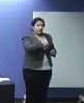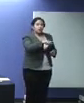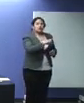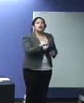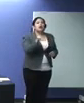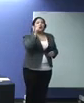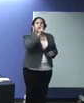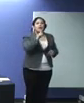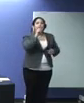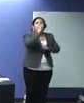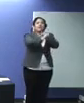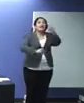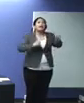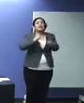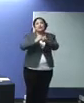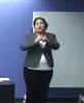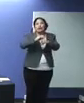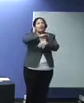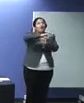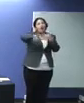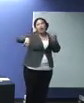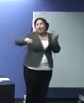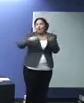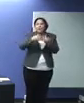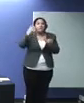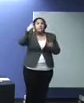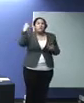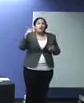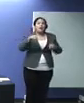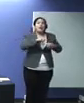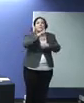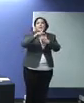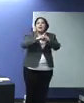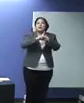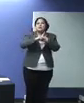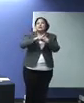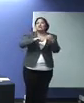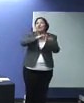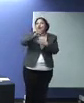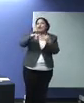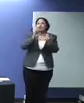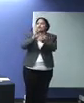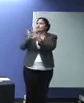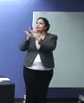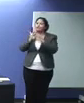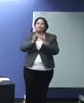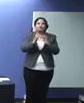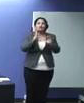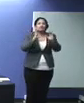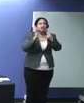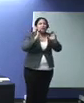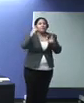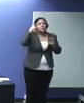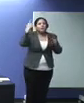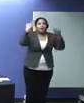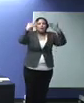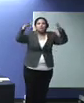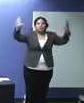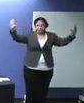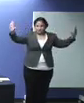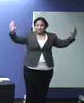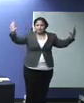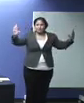o estándar para que se puedan comunicar los diferentes países y las diferentes disciplinas para poder tener un panorama, digamos, certero